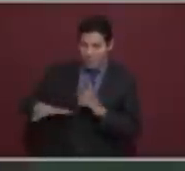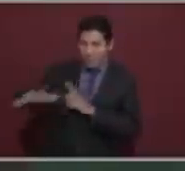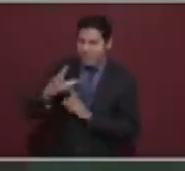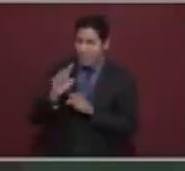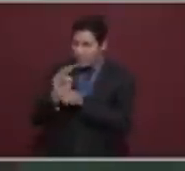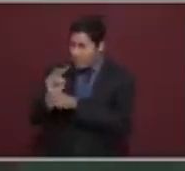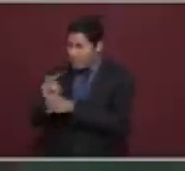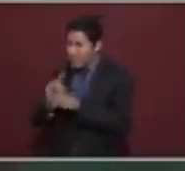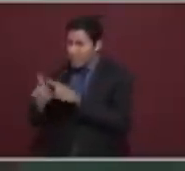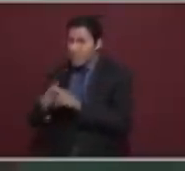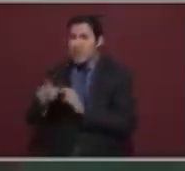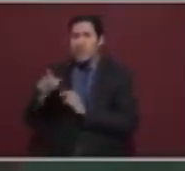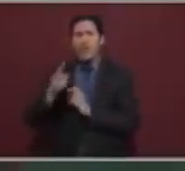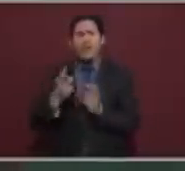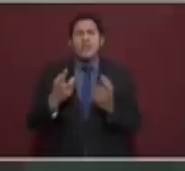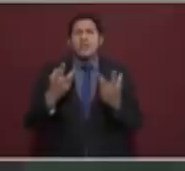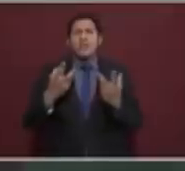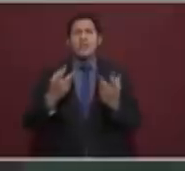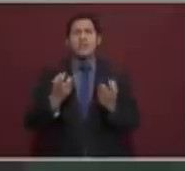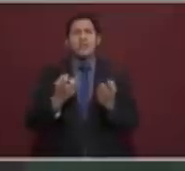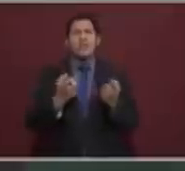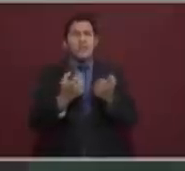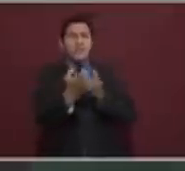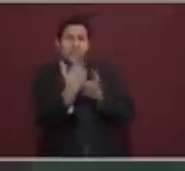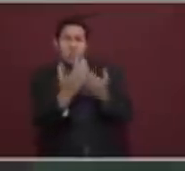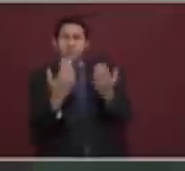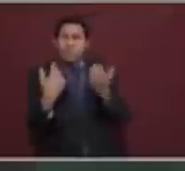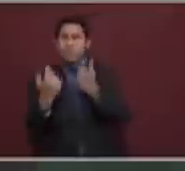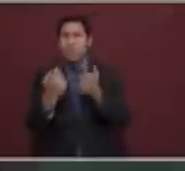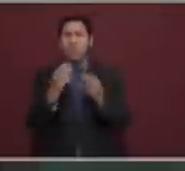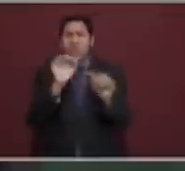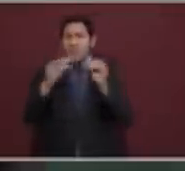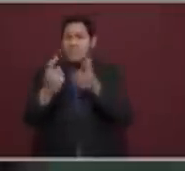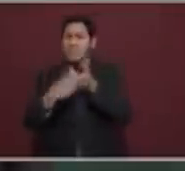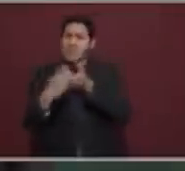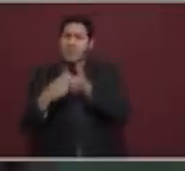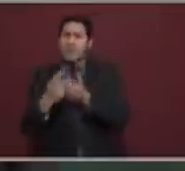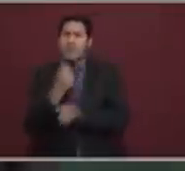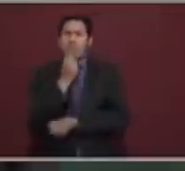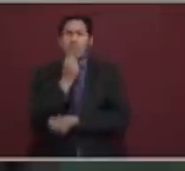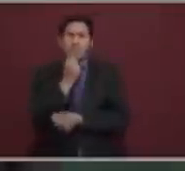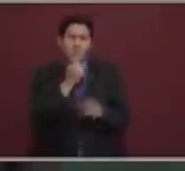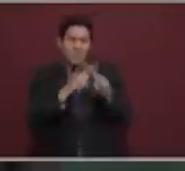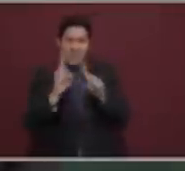contrata y servicios de policías privados